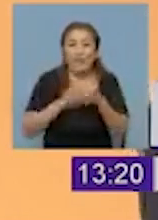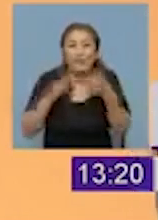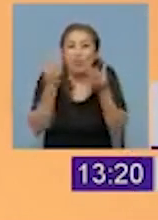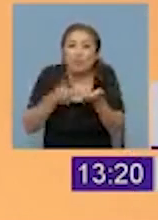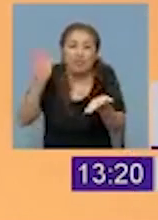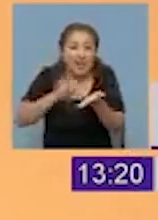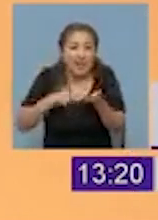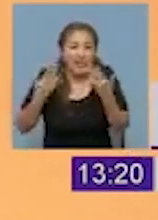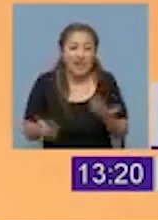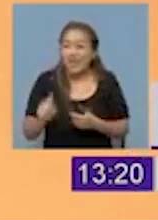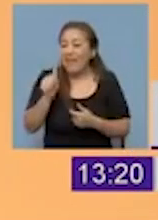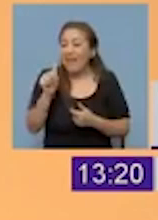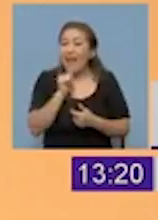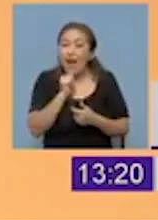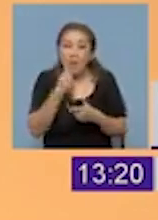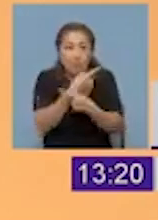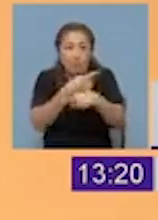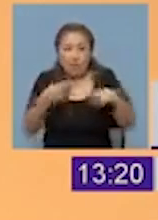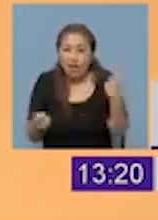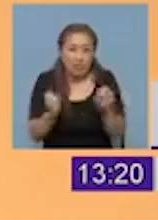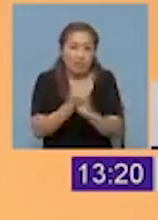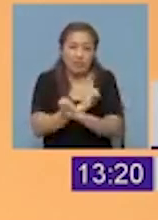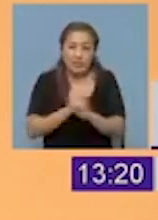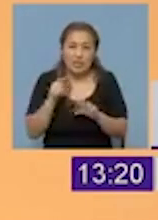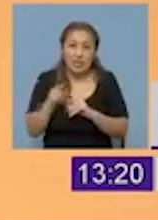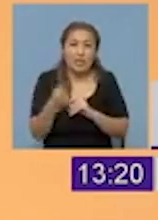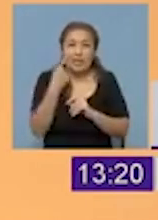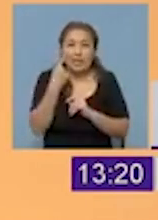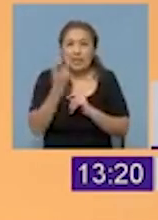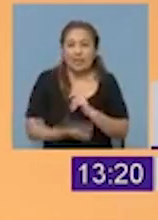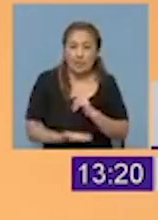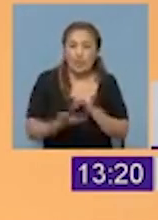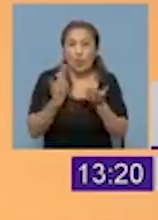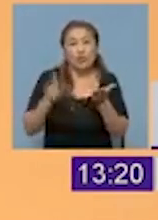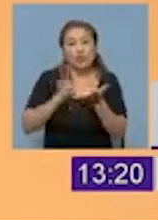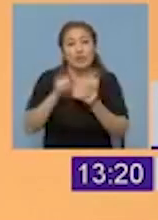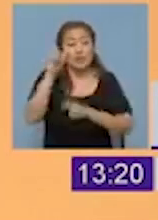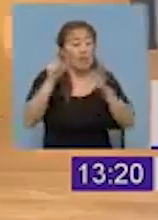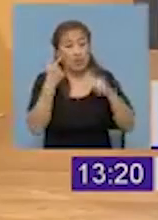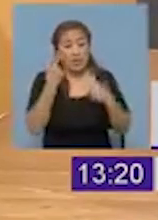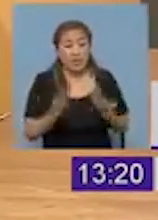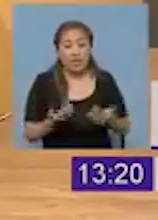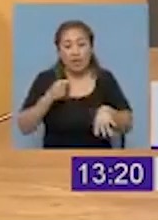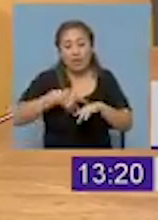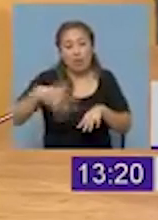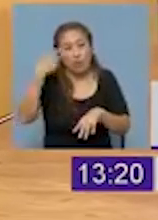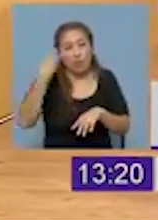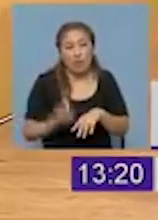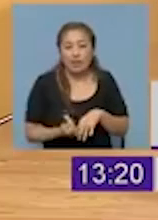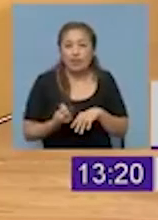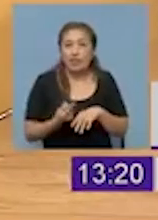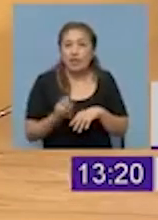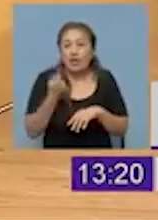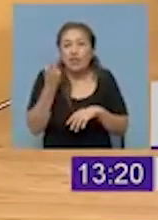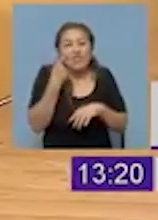a la red de agua digamos todos los desagües pluviales que hoy no se ven y que se tuvieron que hacer nuevos por ahí la gente dice por qué demandando porque no saben dónde